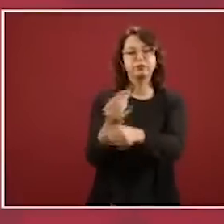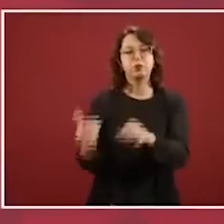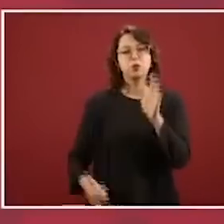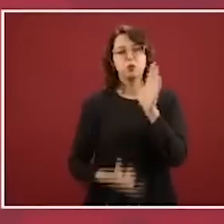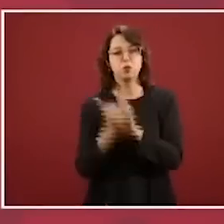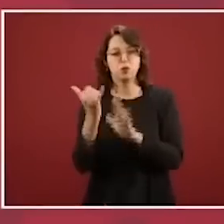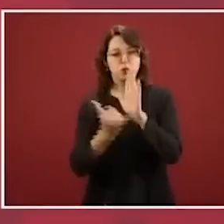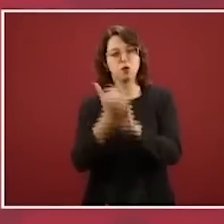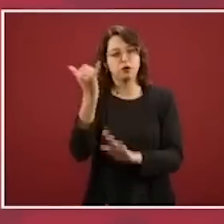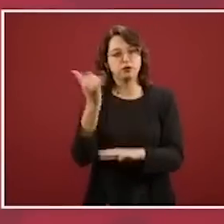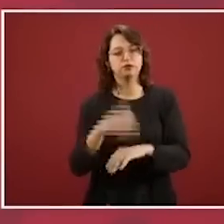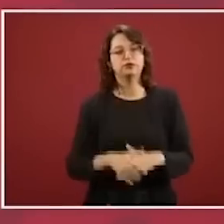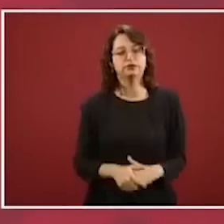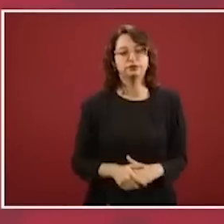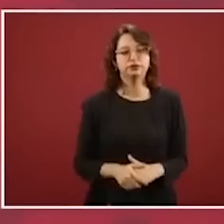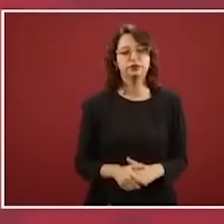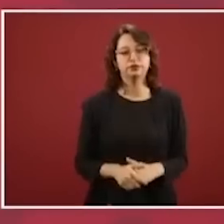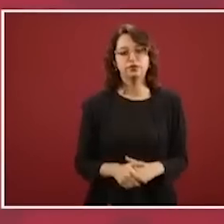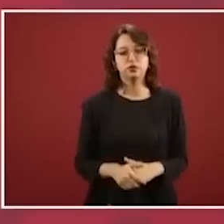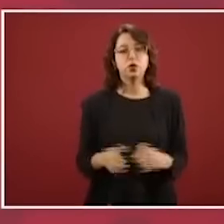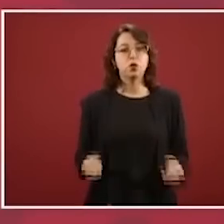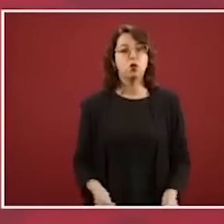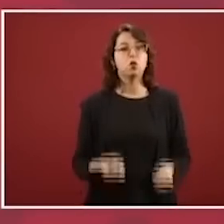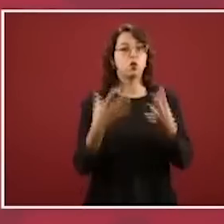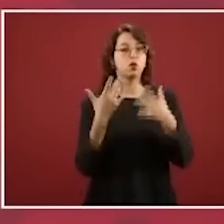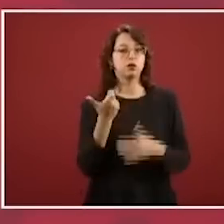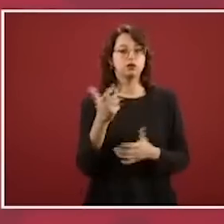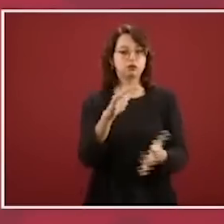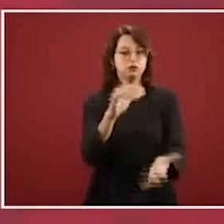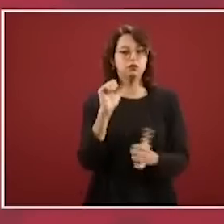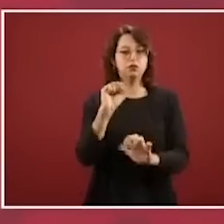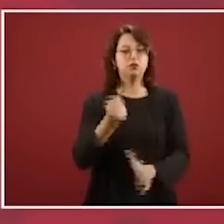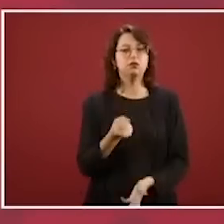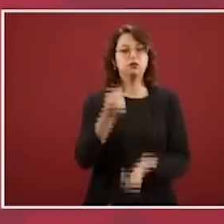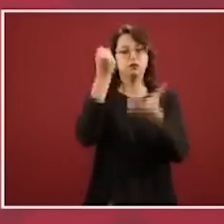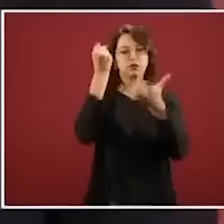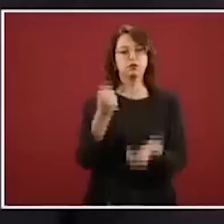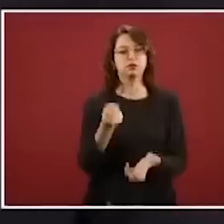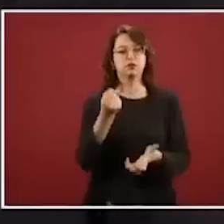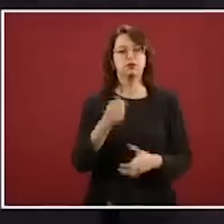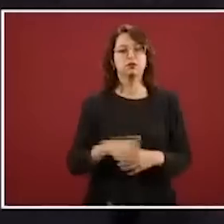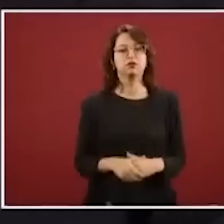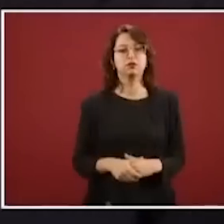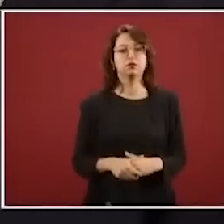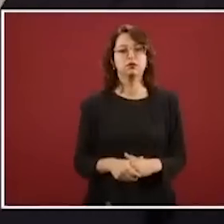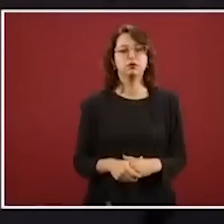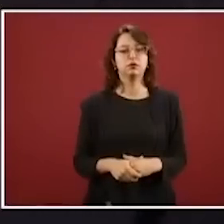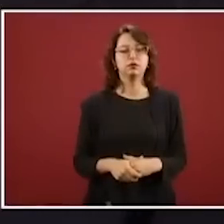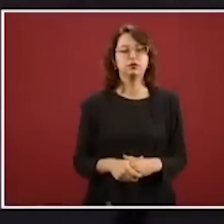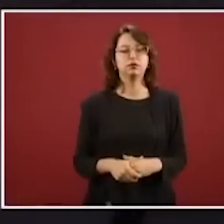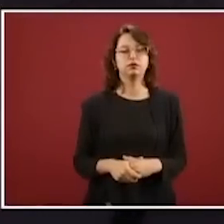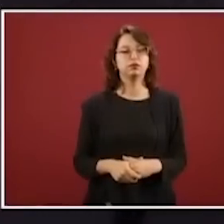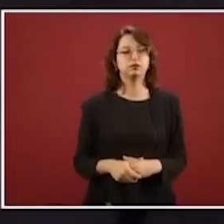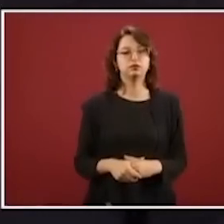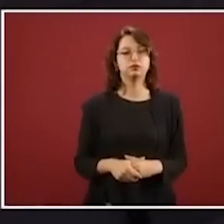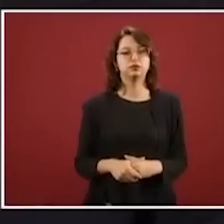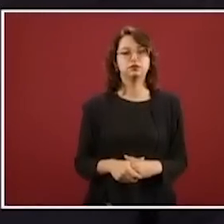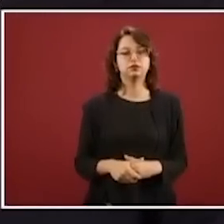Lo que se obtuvo de la subasta se va a